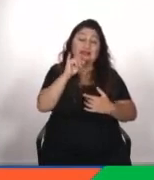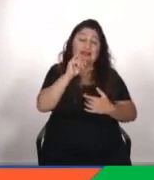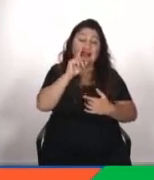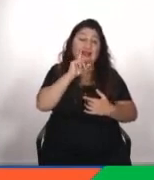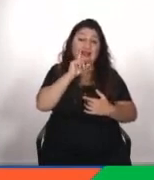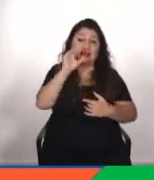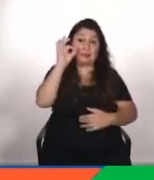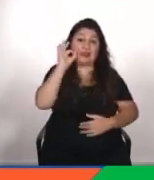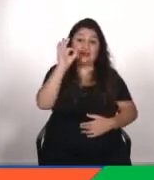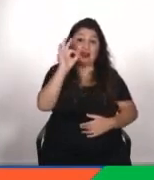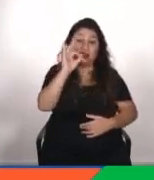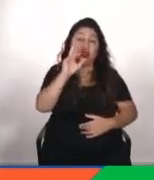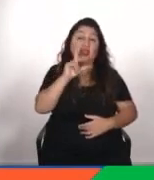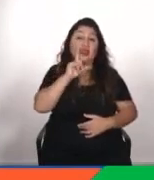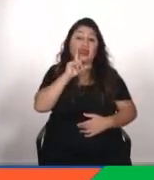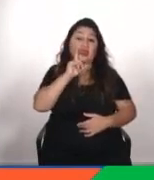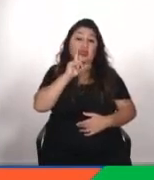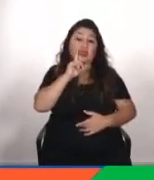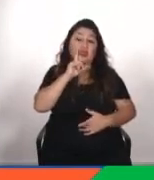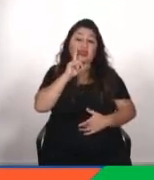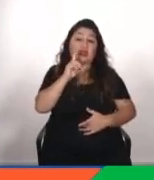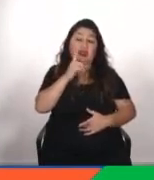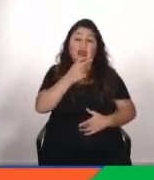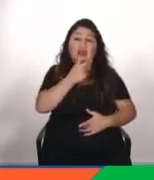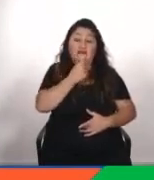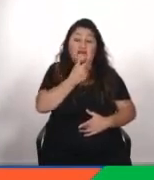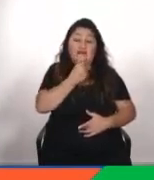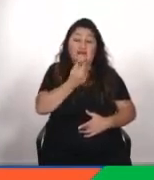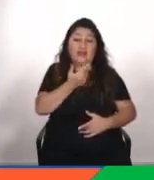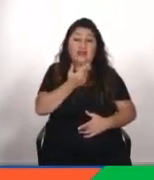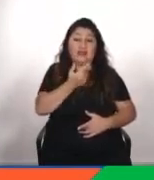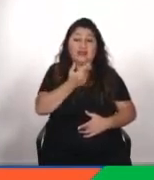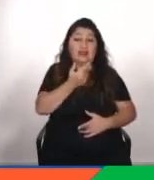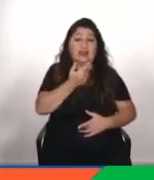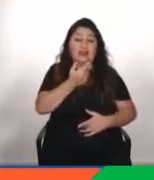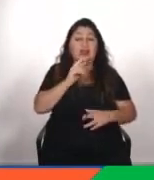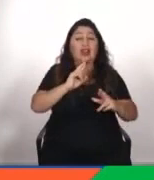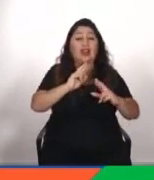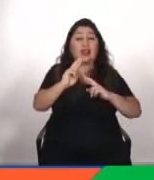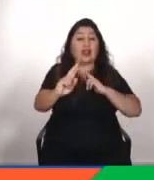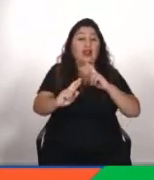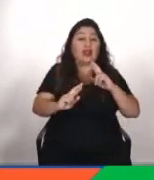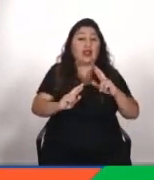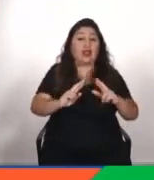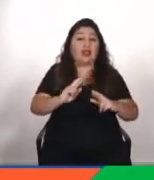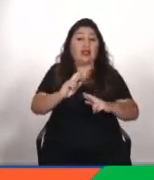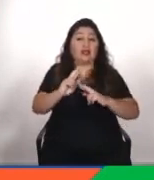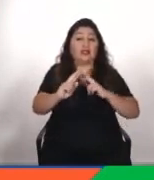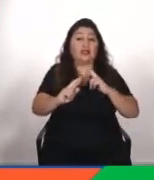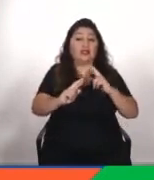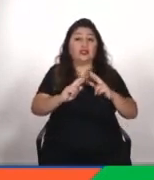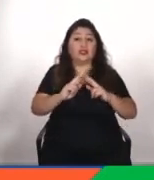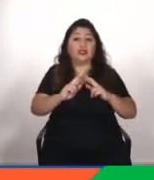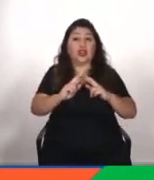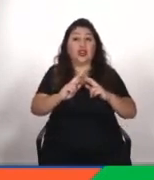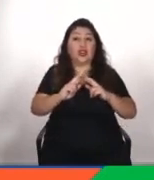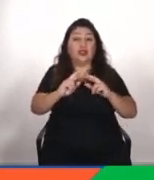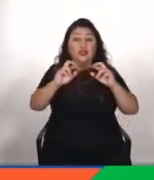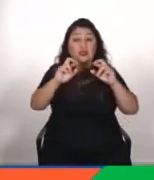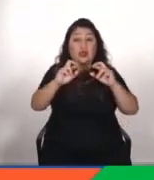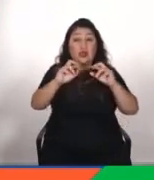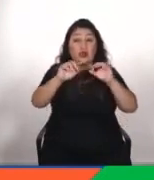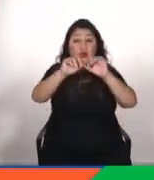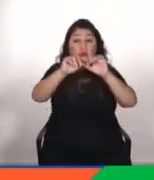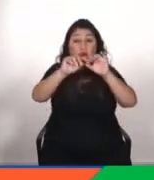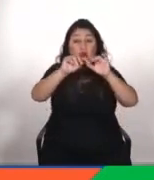tiene una relación muy sencilla, es realmente la relación entre la longitud de una circunferencia y su diámetro, y sin embargo,